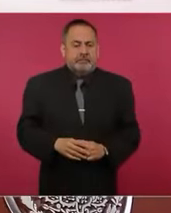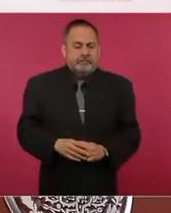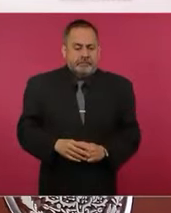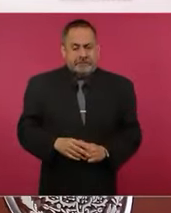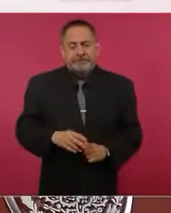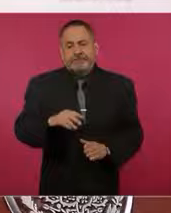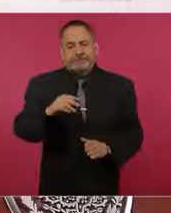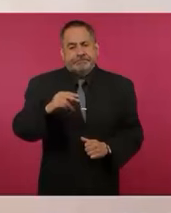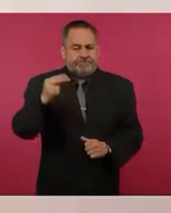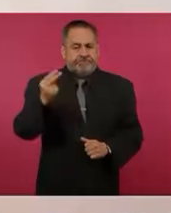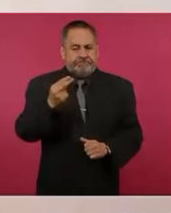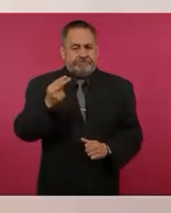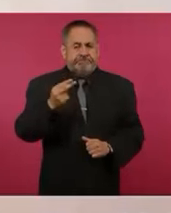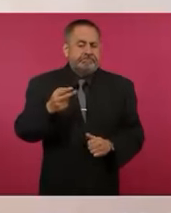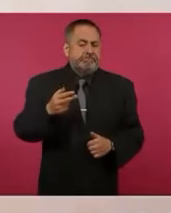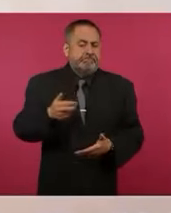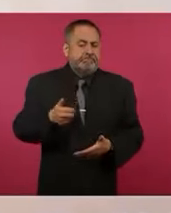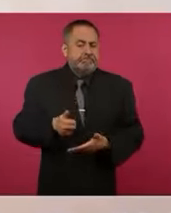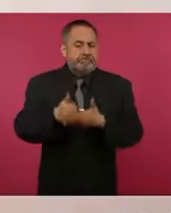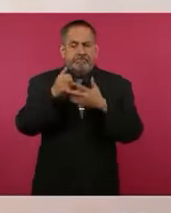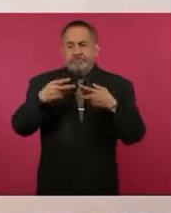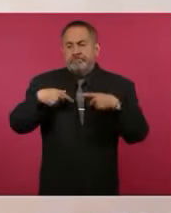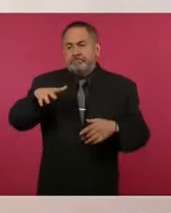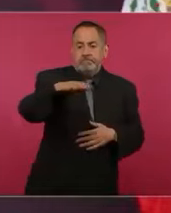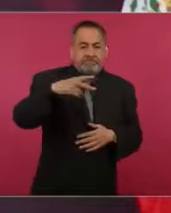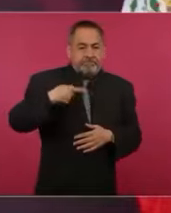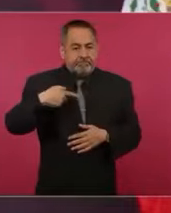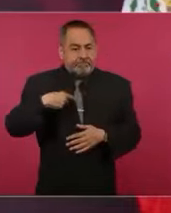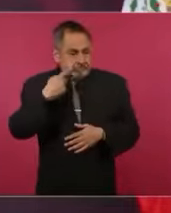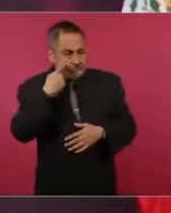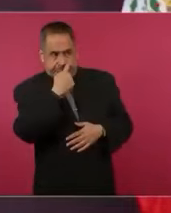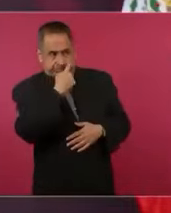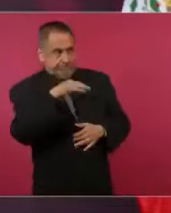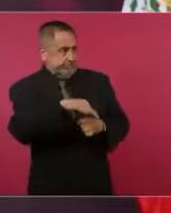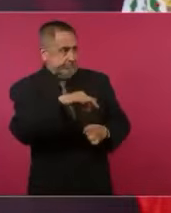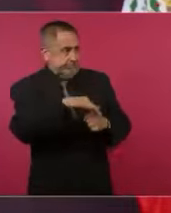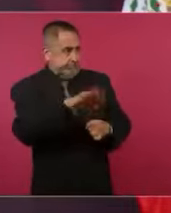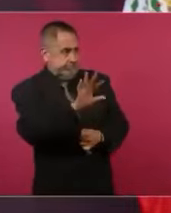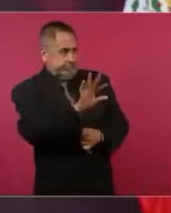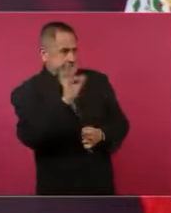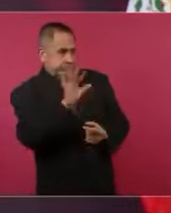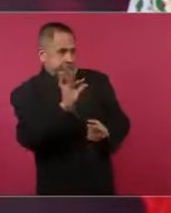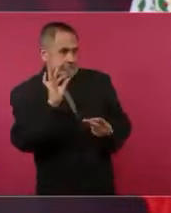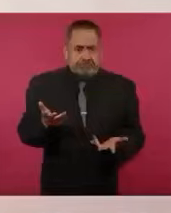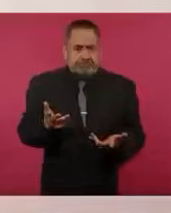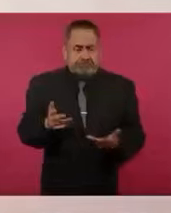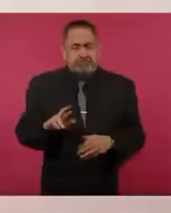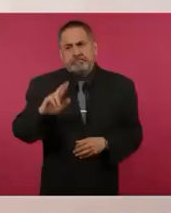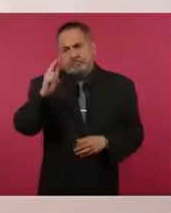ayuda que el pueblo elija, y recordar que ya se